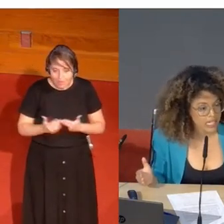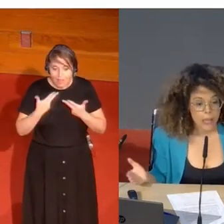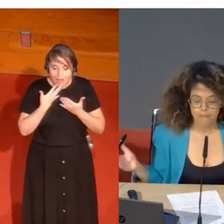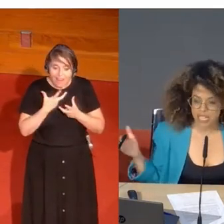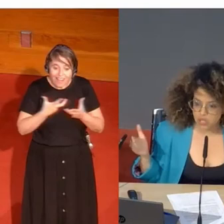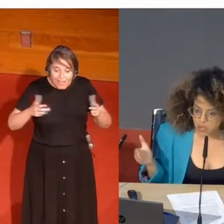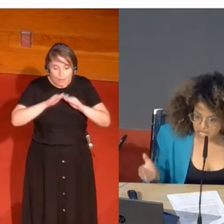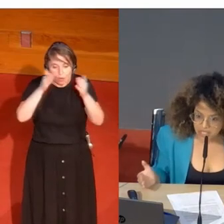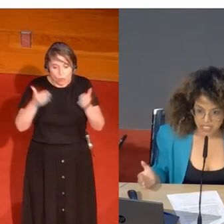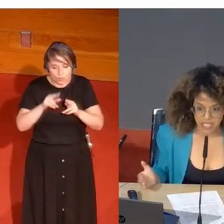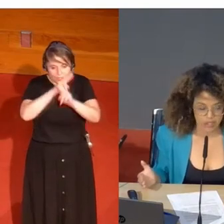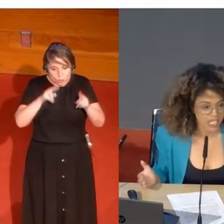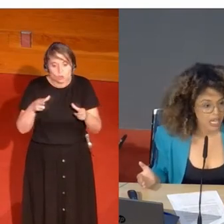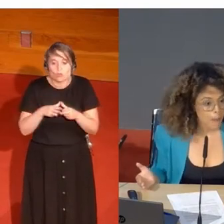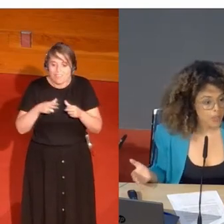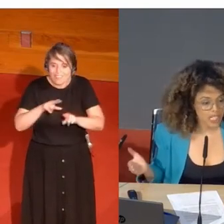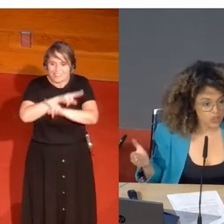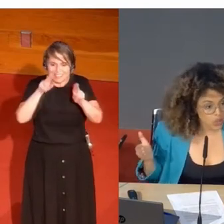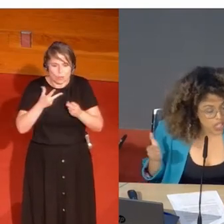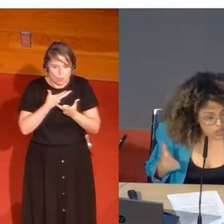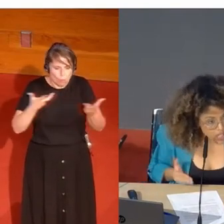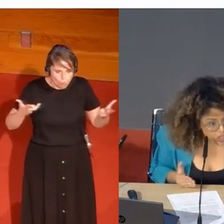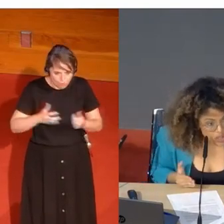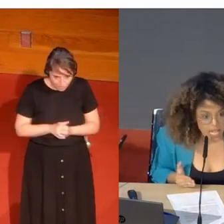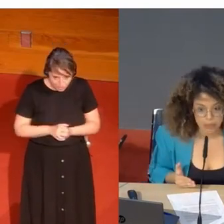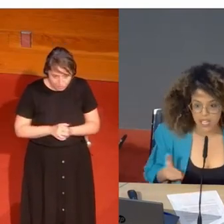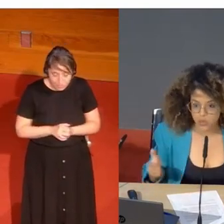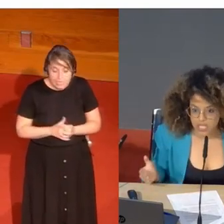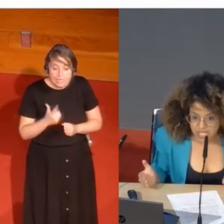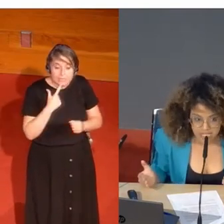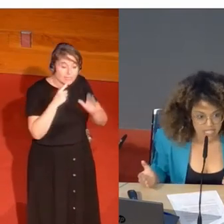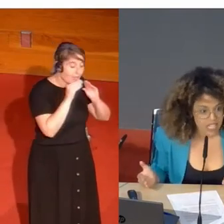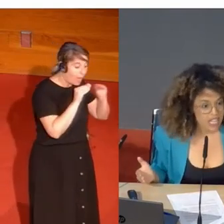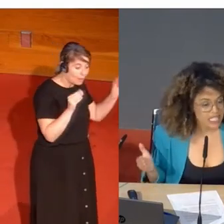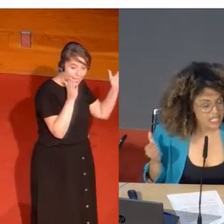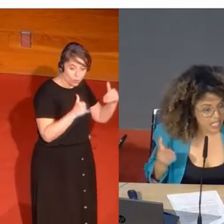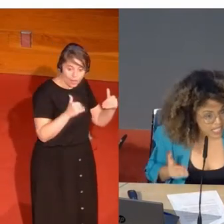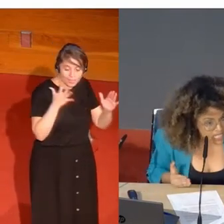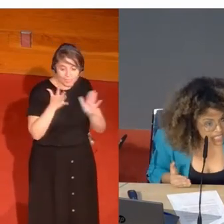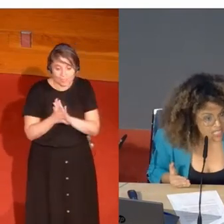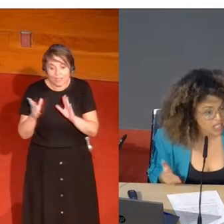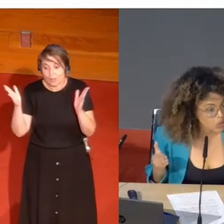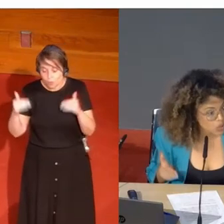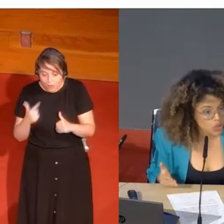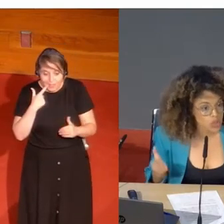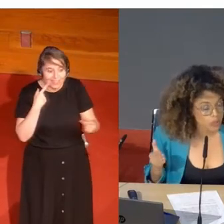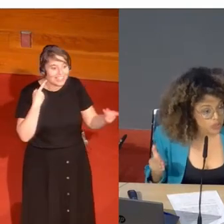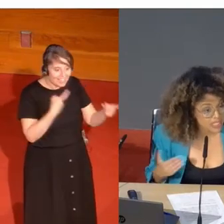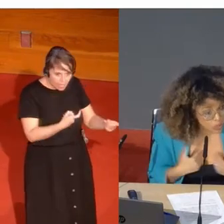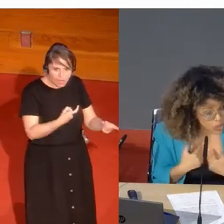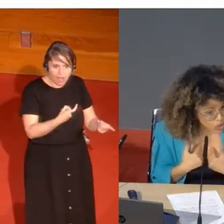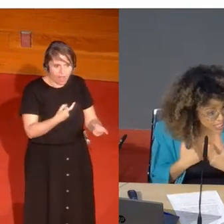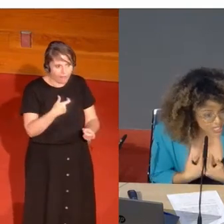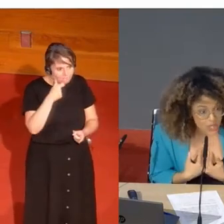internacional para la sociedad internacional porque lo que de lo que no se habla no existe y esta guerra existe y nosotros